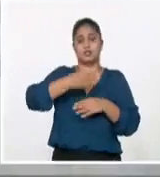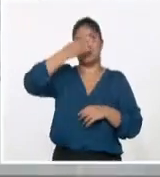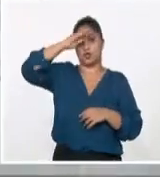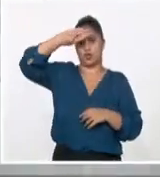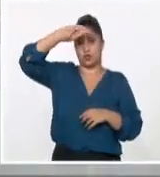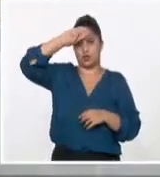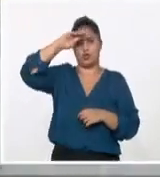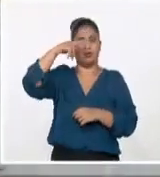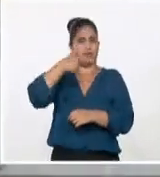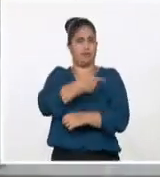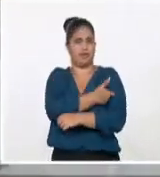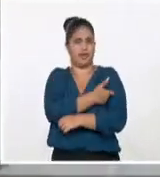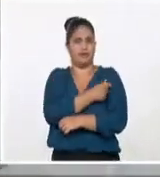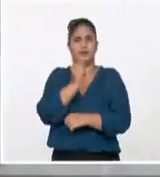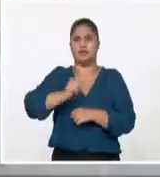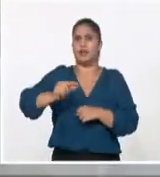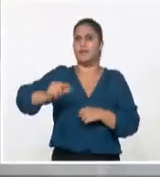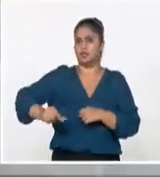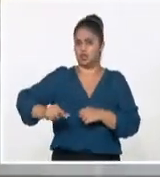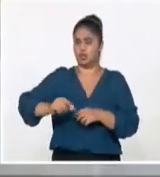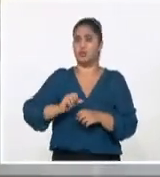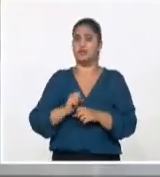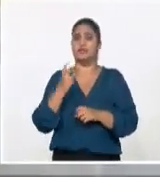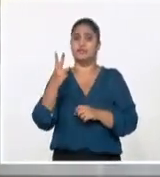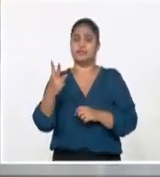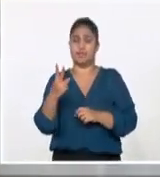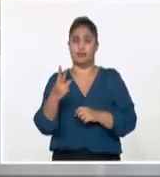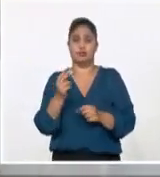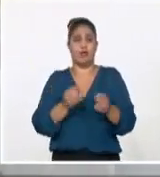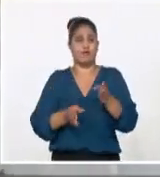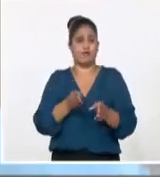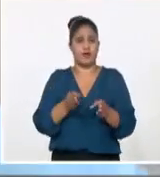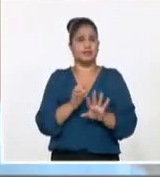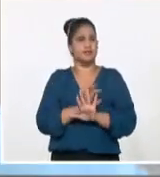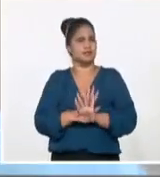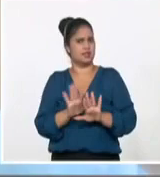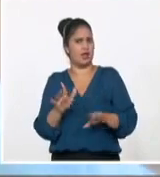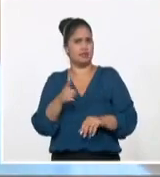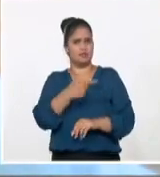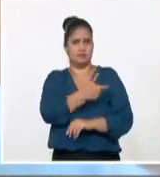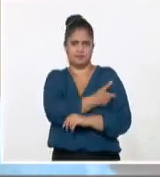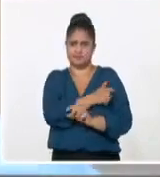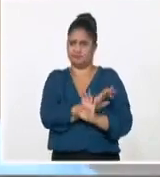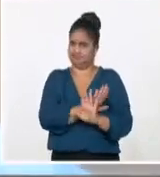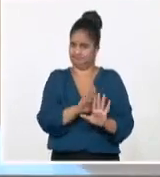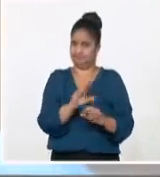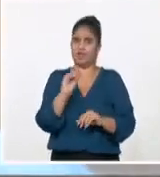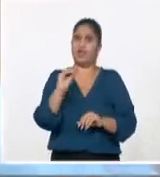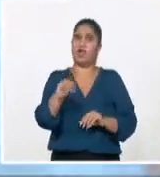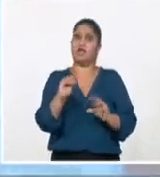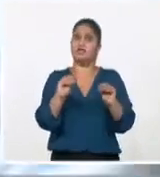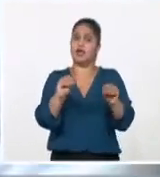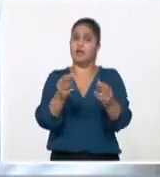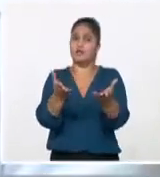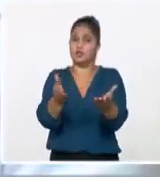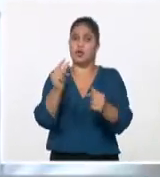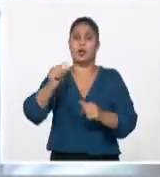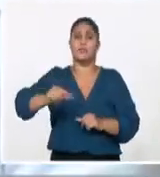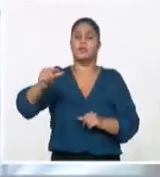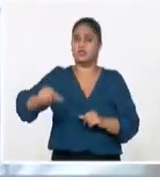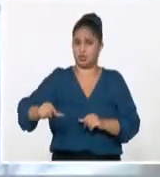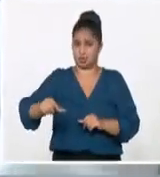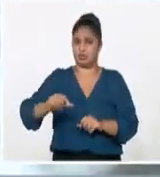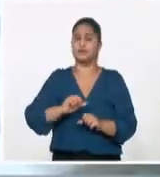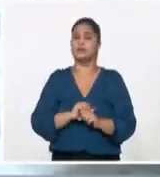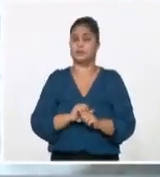voluntarios notificados que en segunda fase recibieron el placebo. Tras un aviso por autoridades sanitarias